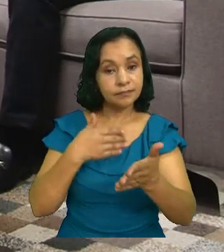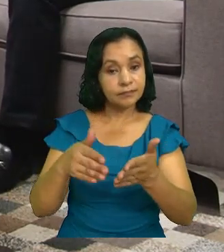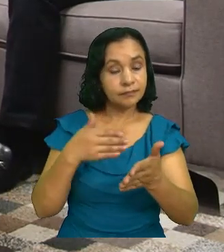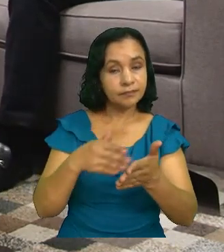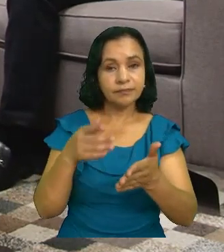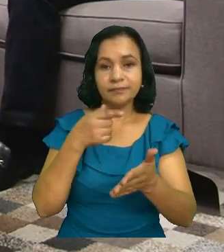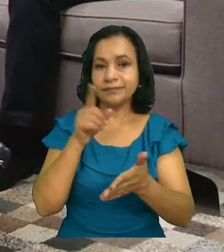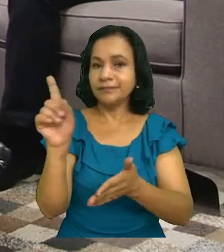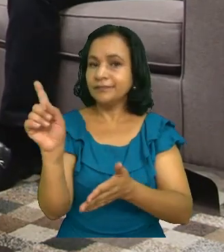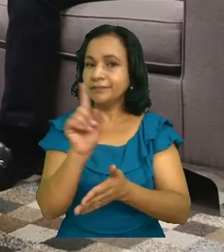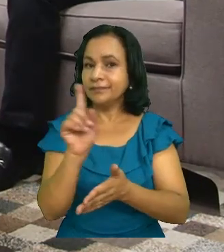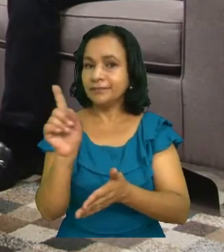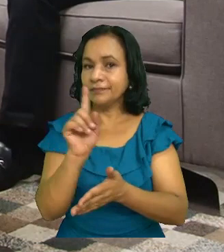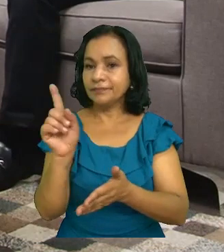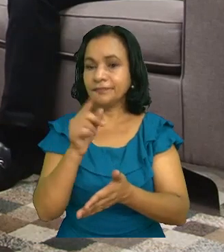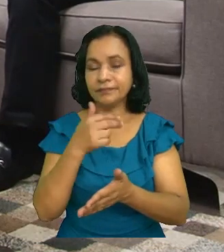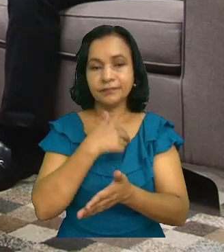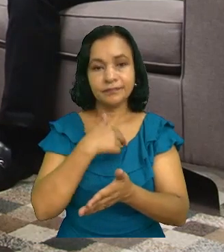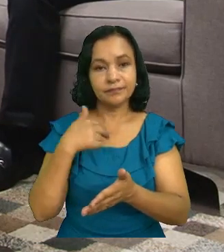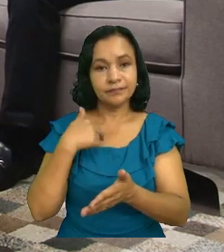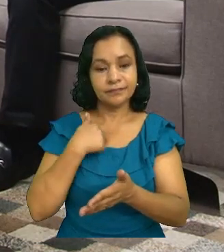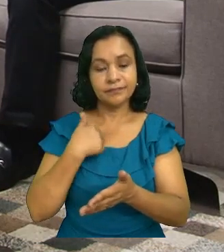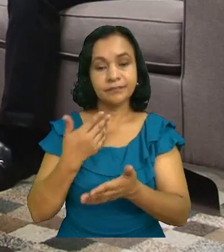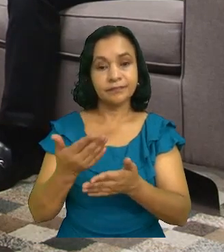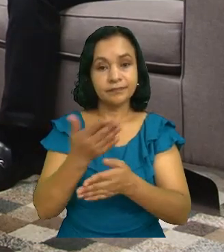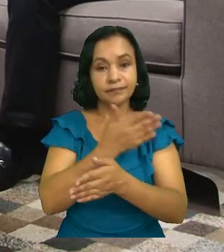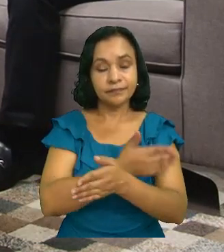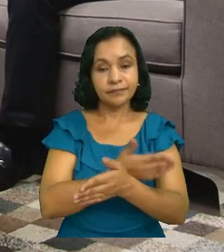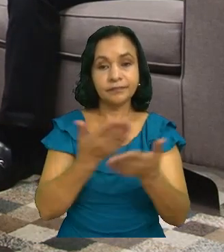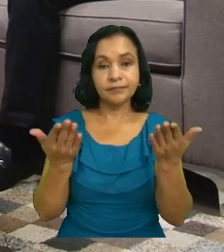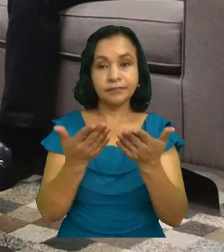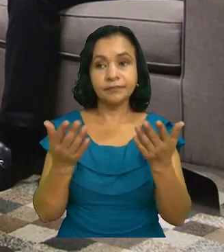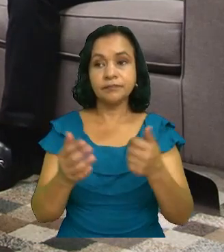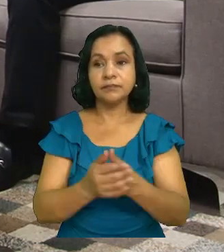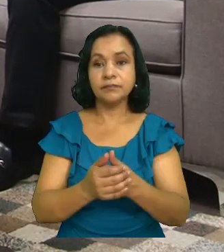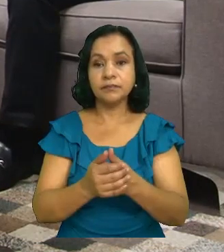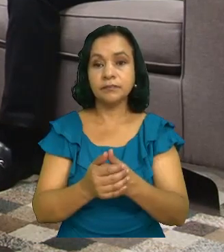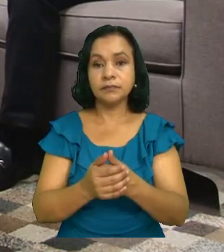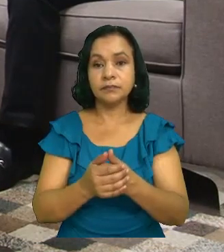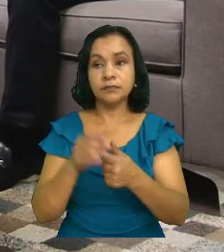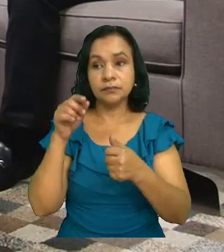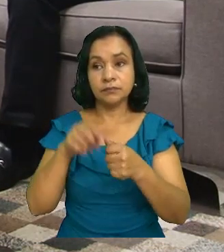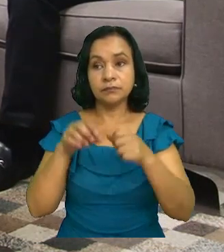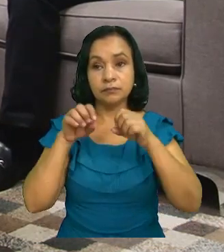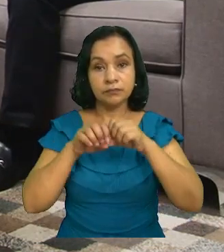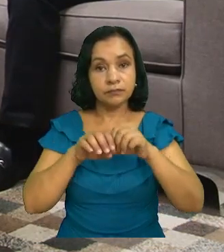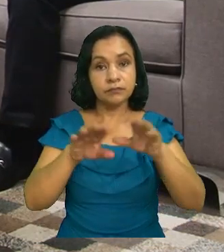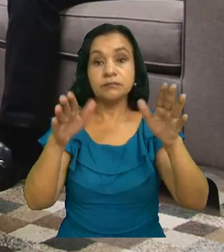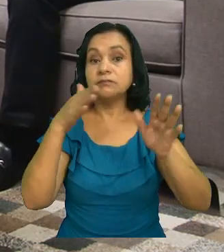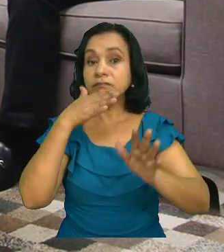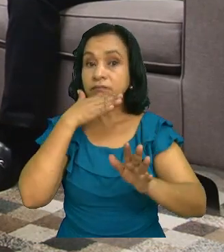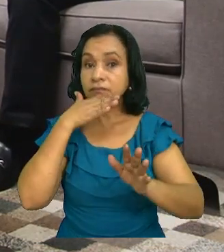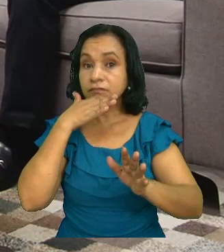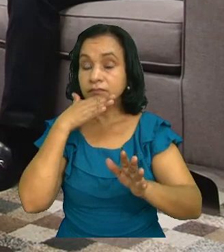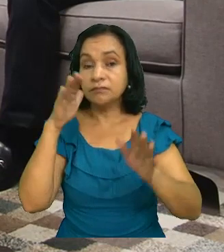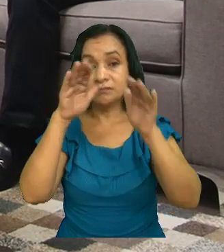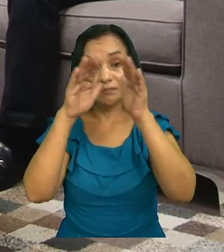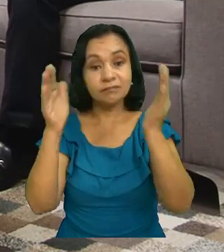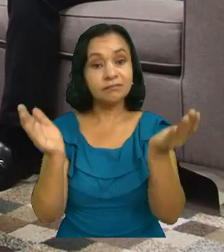de ponerlos en marcha, como lo hemos hecho nosotros, en medio de una pandemia, en medio de una situación compleja que vive el